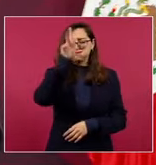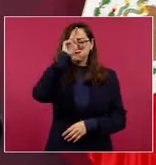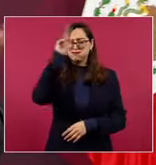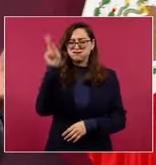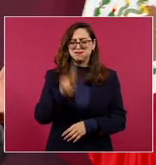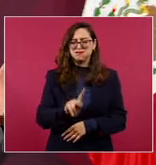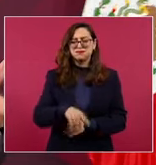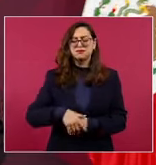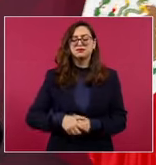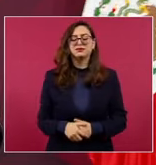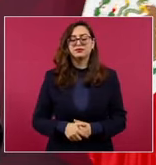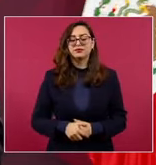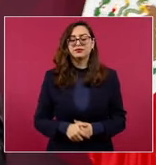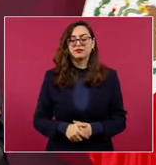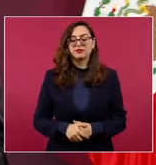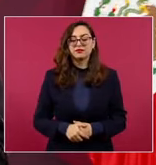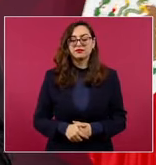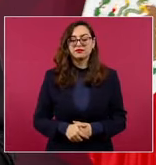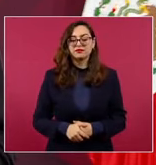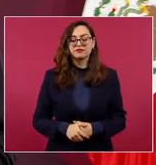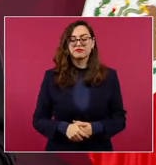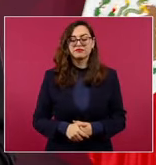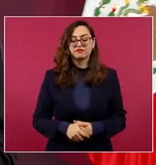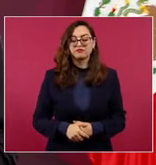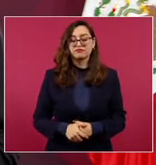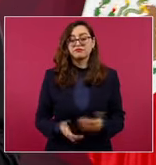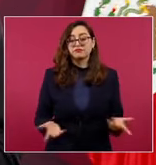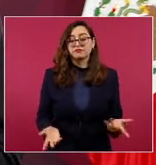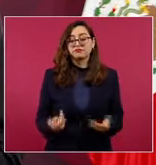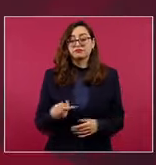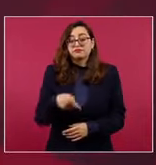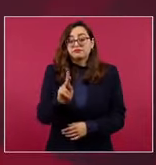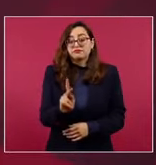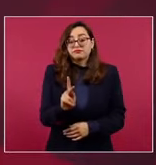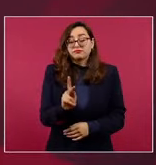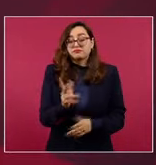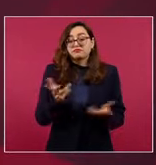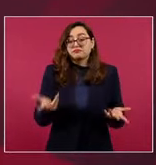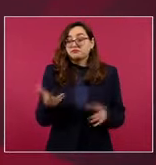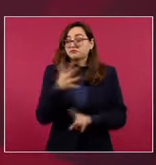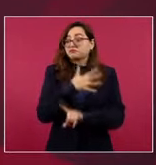Pero también vivimos en una democracia